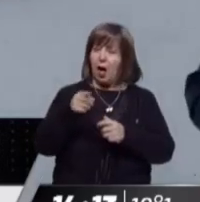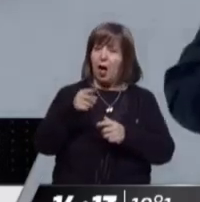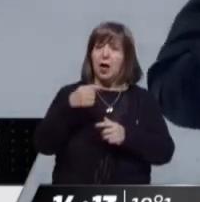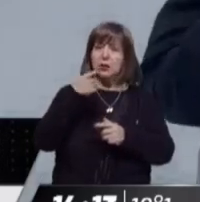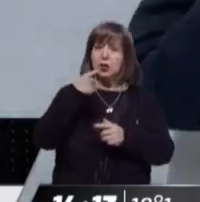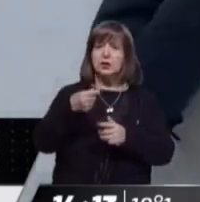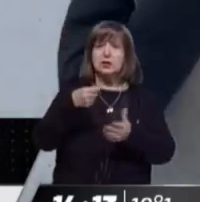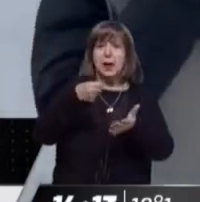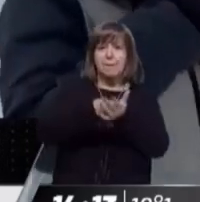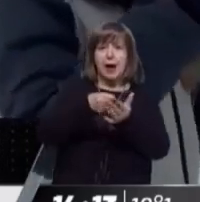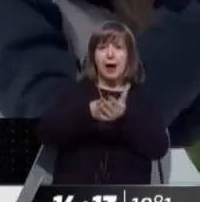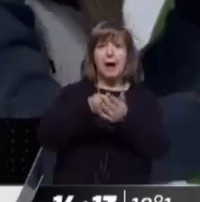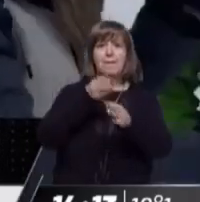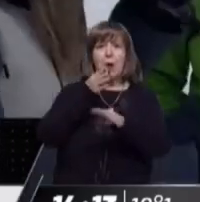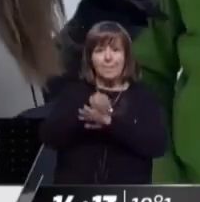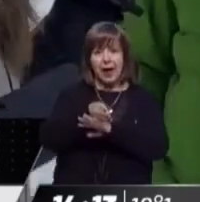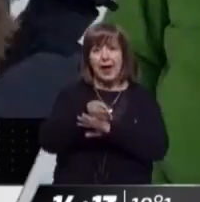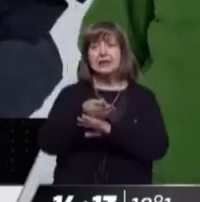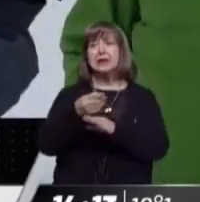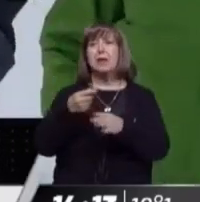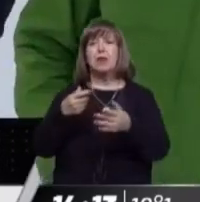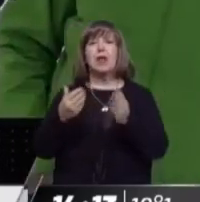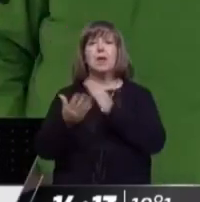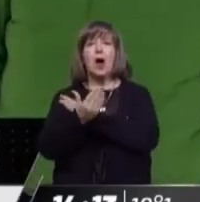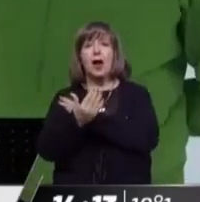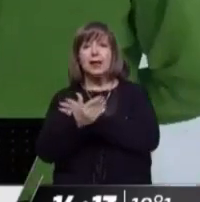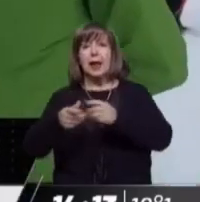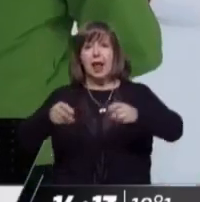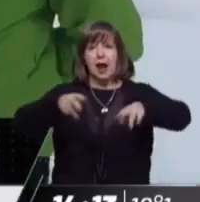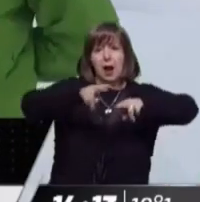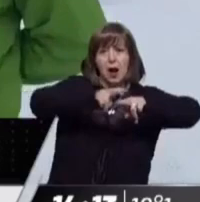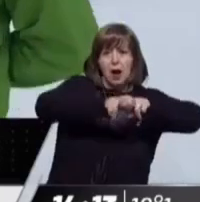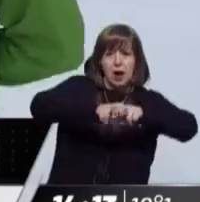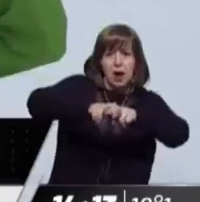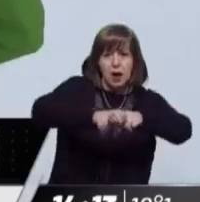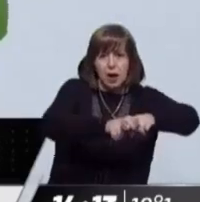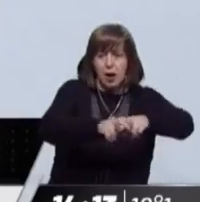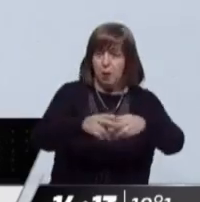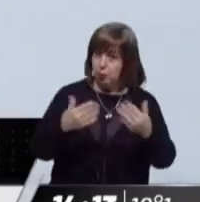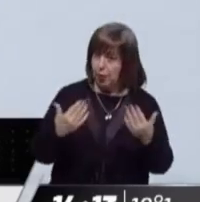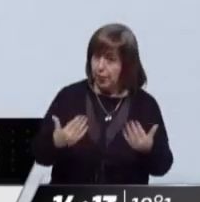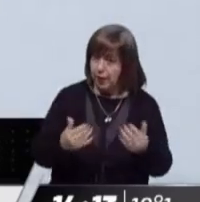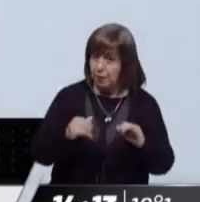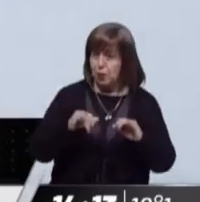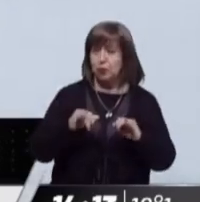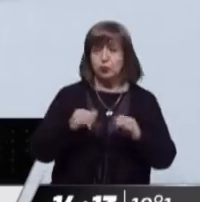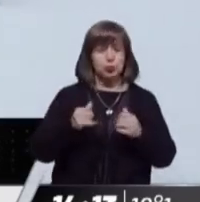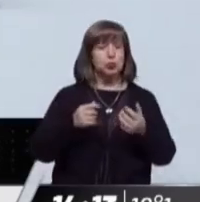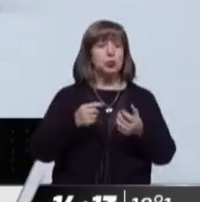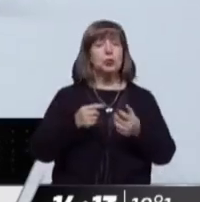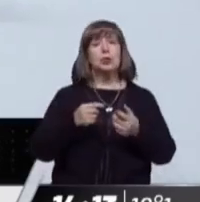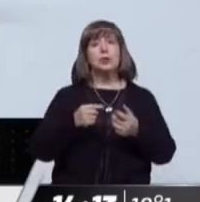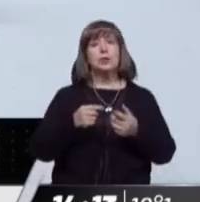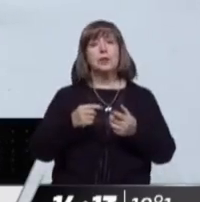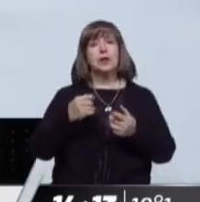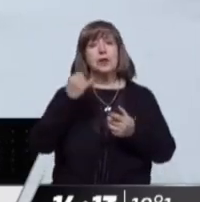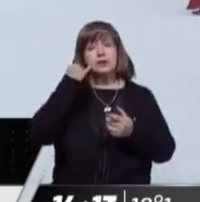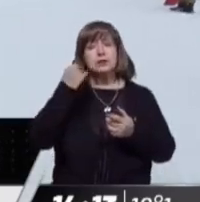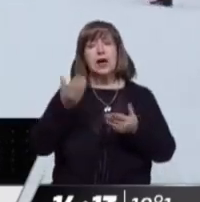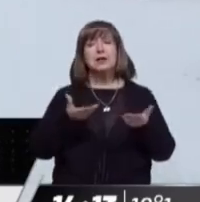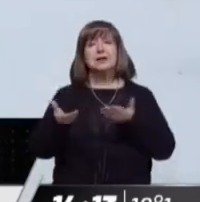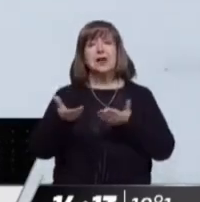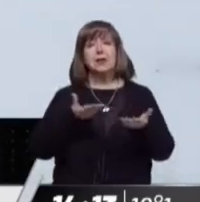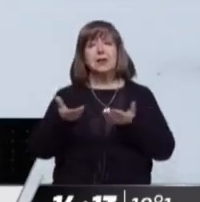pase, podemos alquilar acá los trineos, si no tenemos las tablas de esquí, de snowboard, también se puede hacer. Tenemos dentro del núcleo de